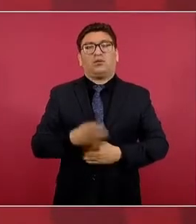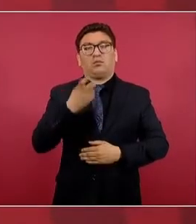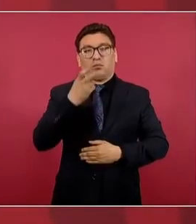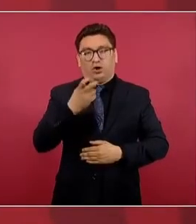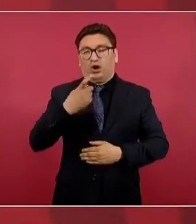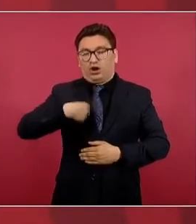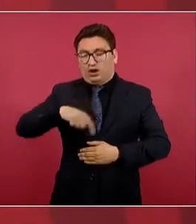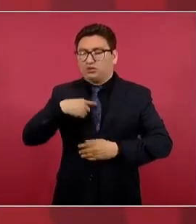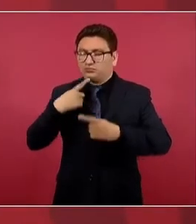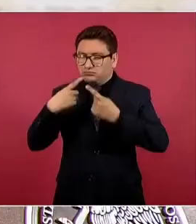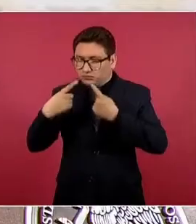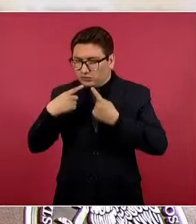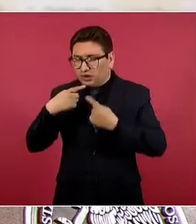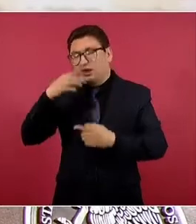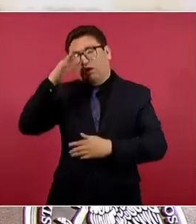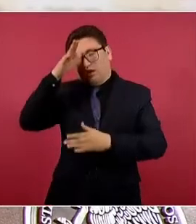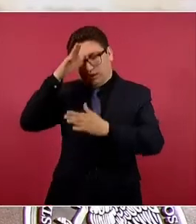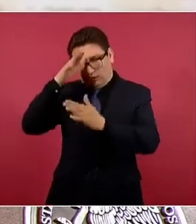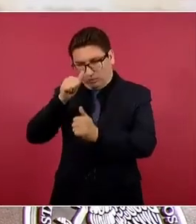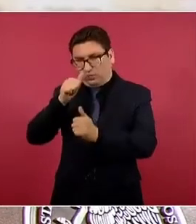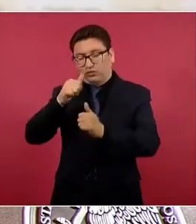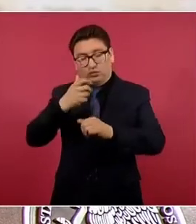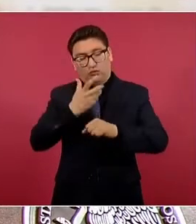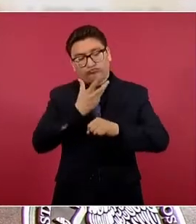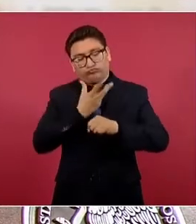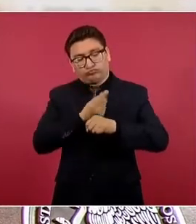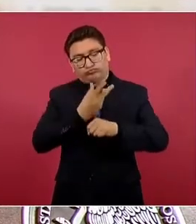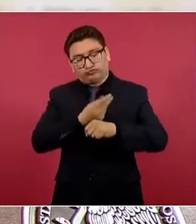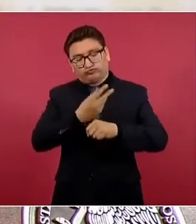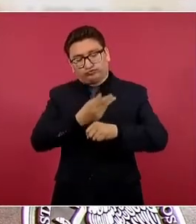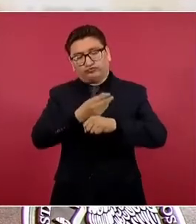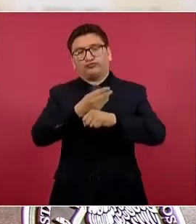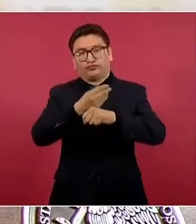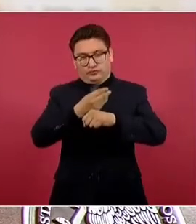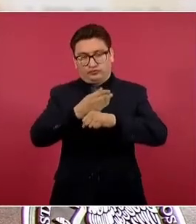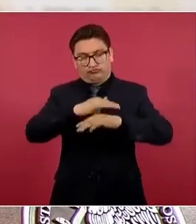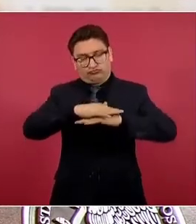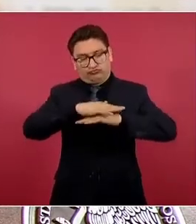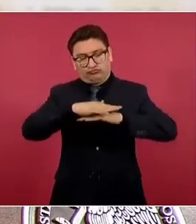pactamos para que tengan obras hidráulicas y voy a ver